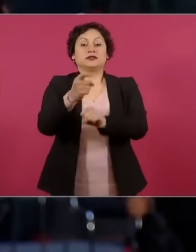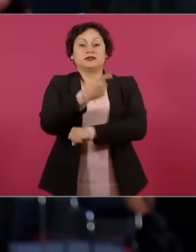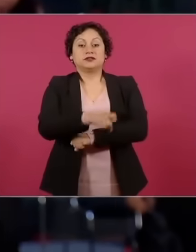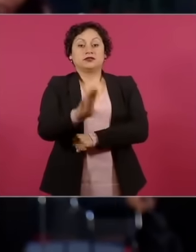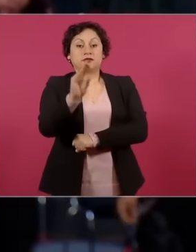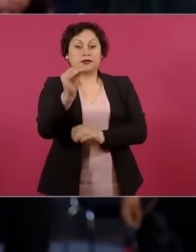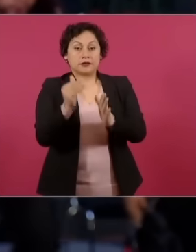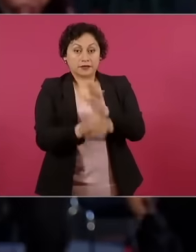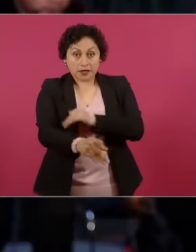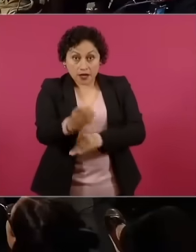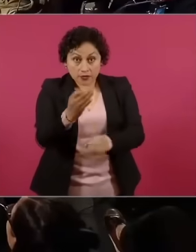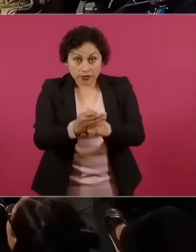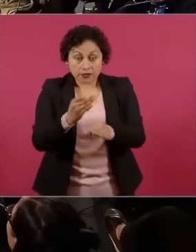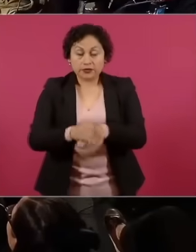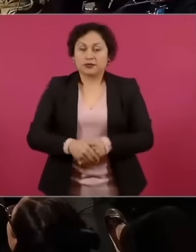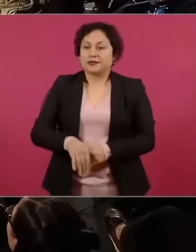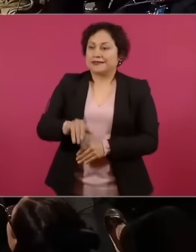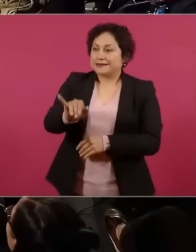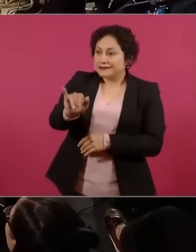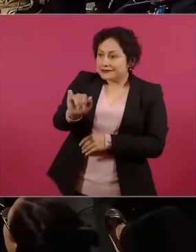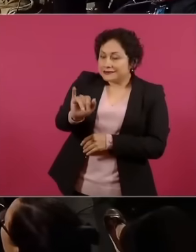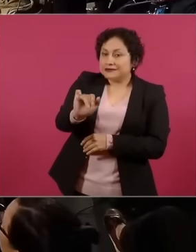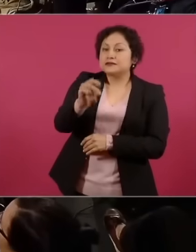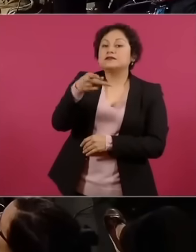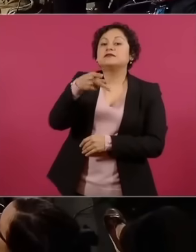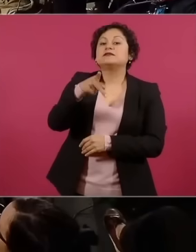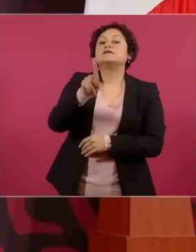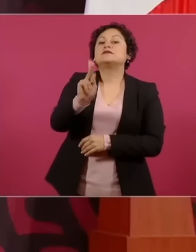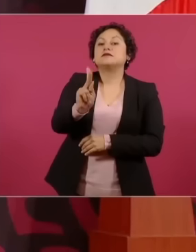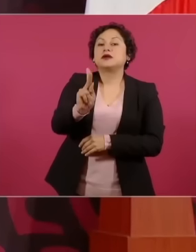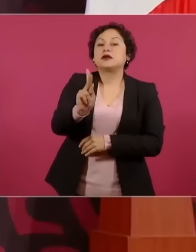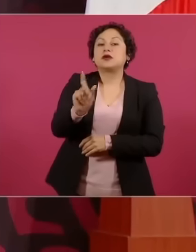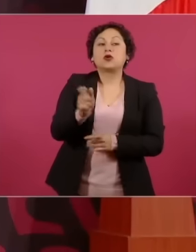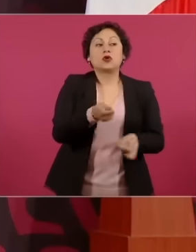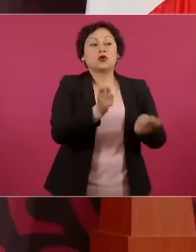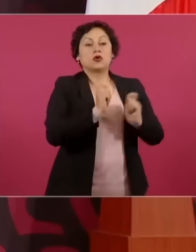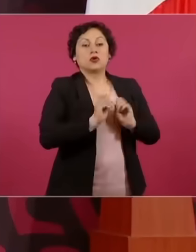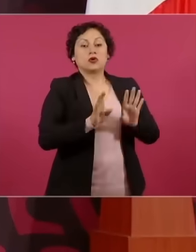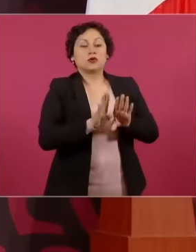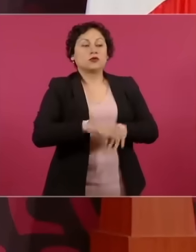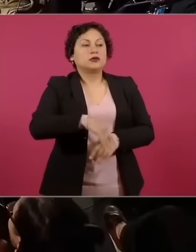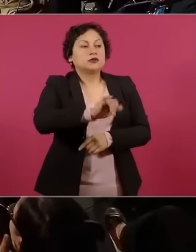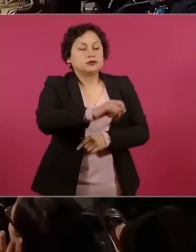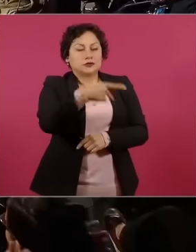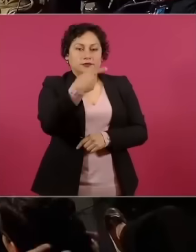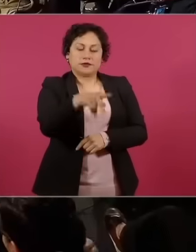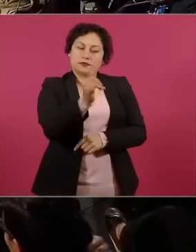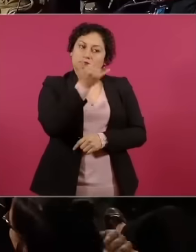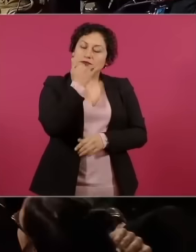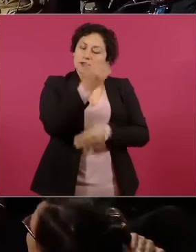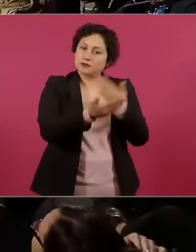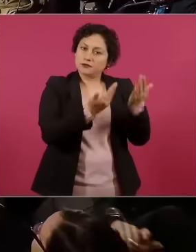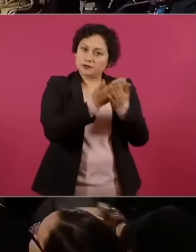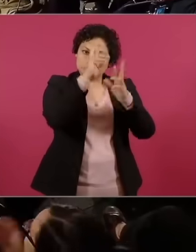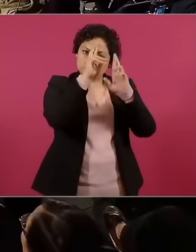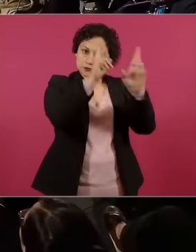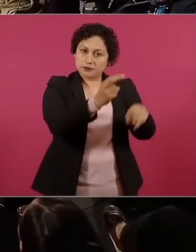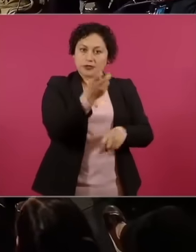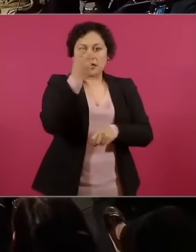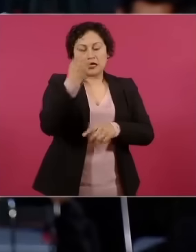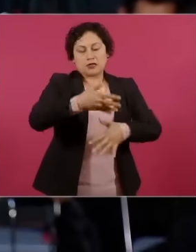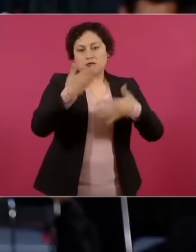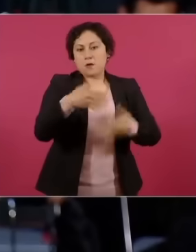Sí, nada más que tienes que tomar en cuenta a dónde lo agarramos. Pero es que es una tragedia nacional, con todo respeto, sí, que haya, que presente